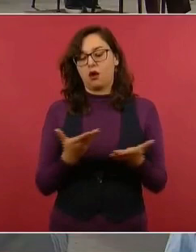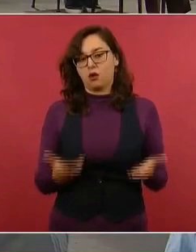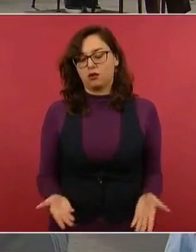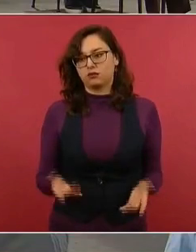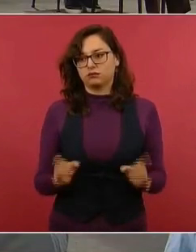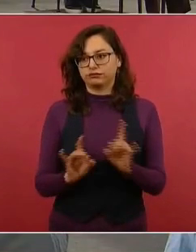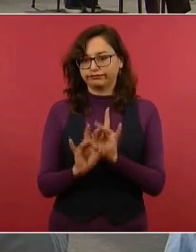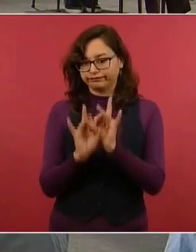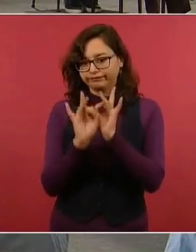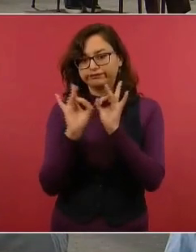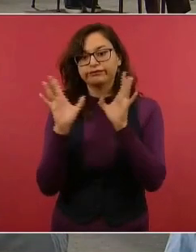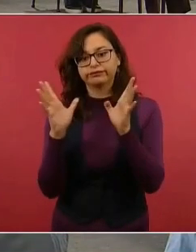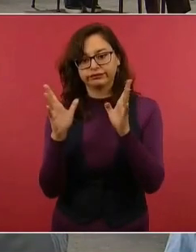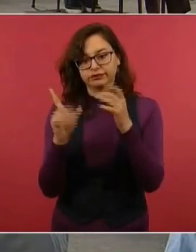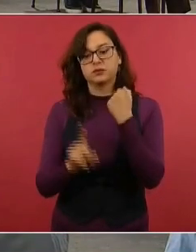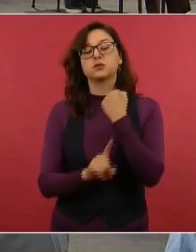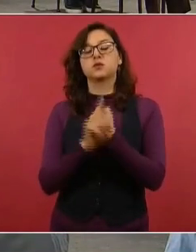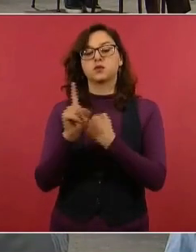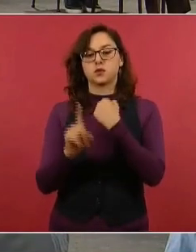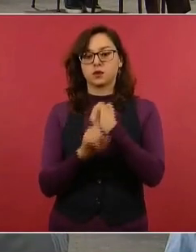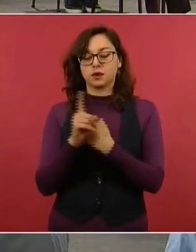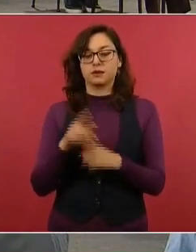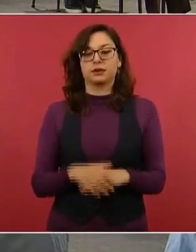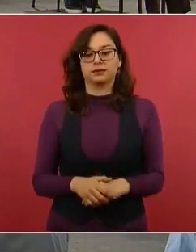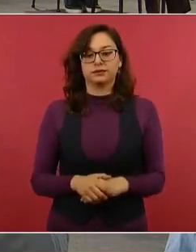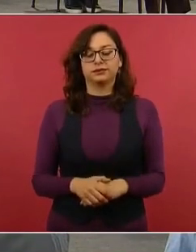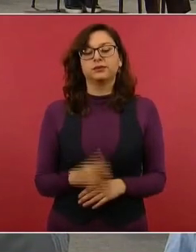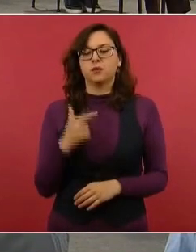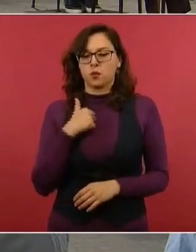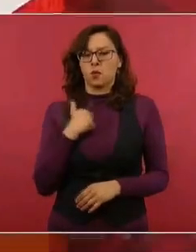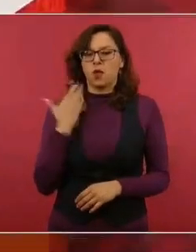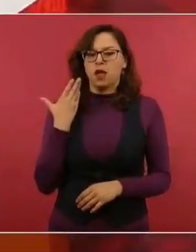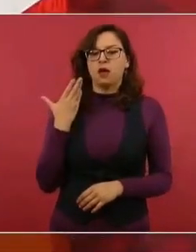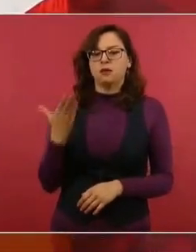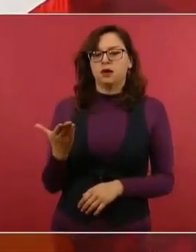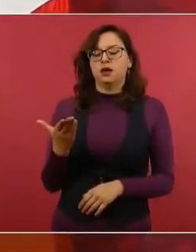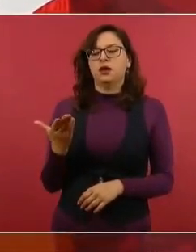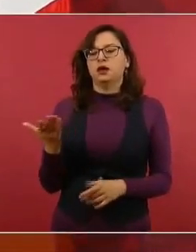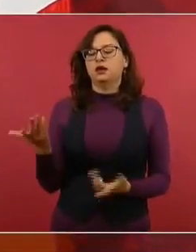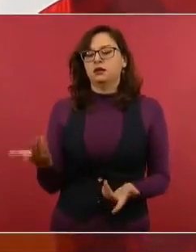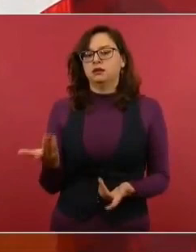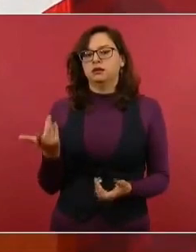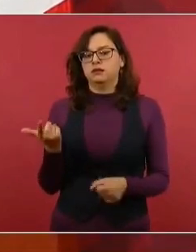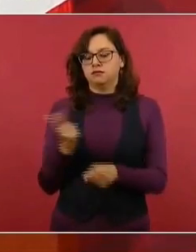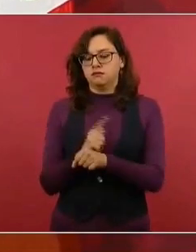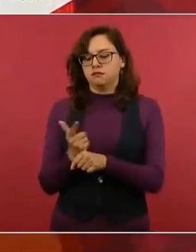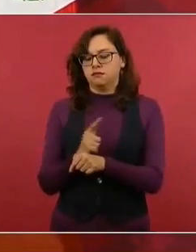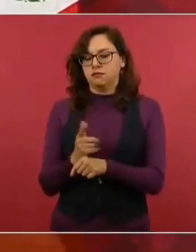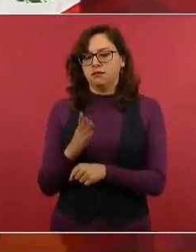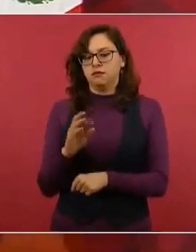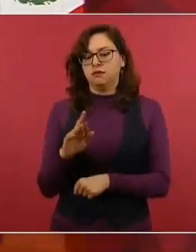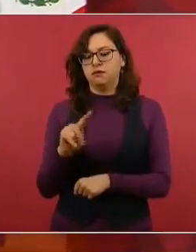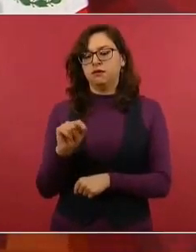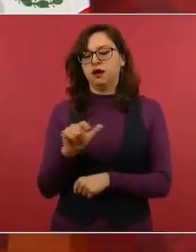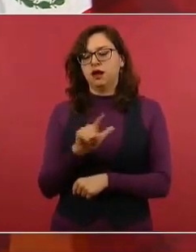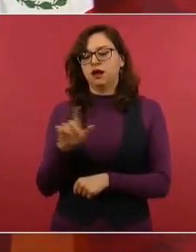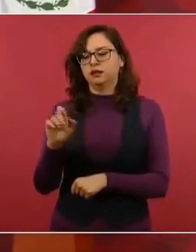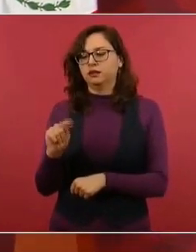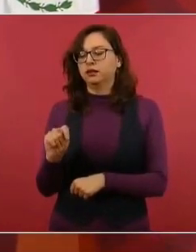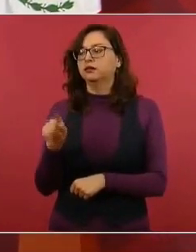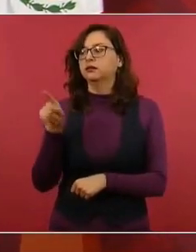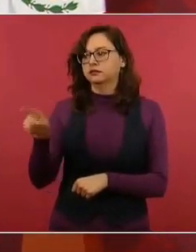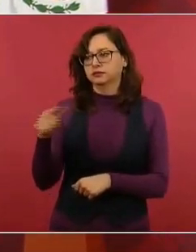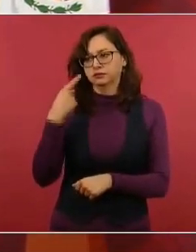a el licenciado Bartres de la Comisión Federal de Electricidad que vea sobre